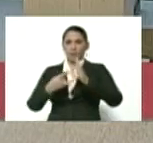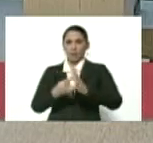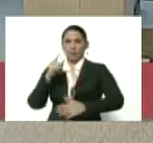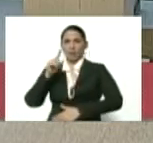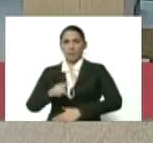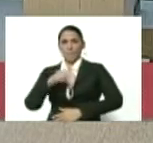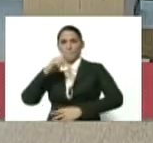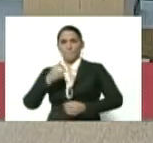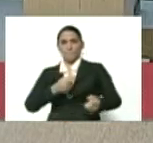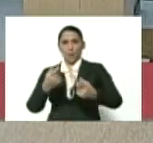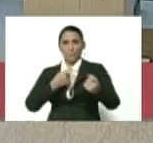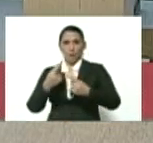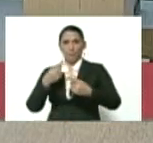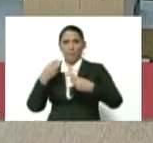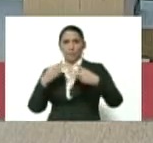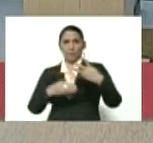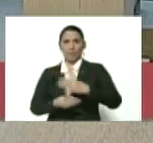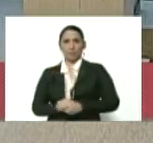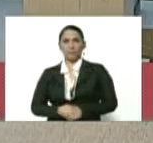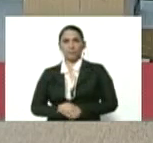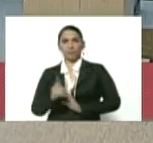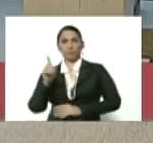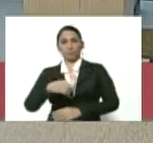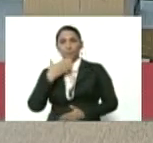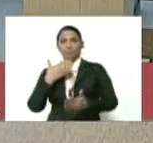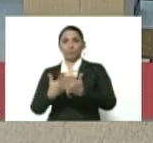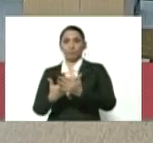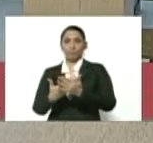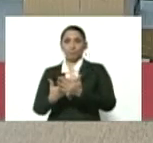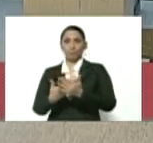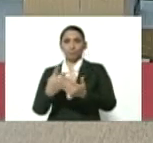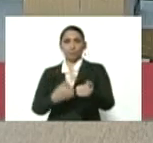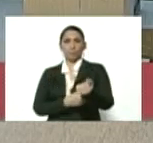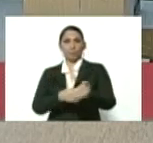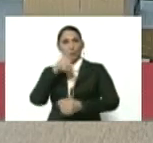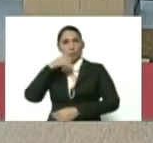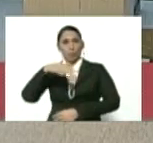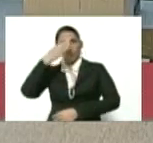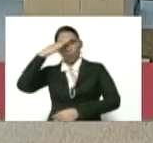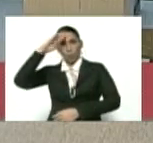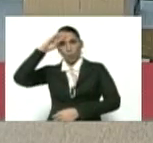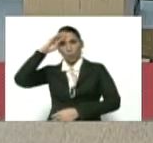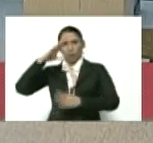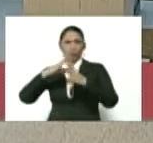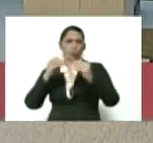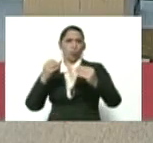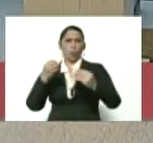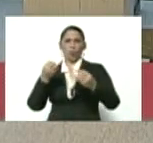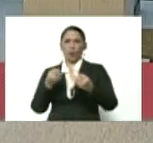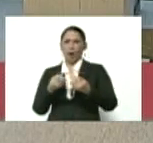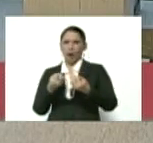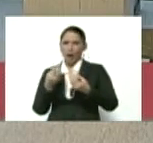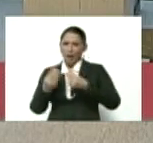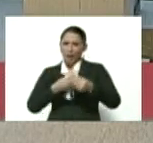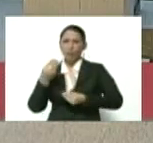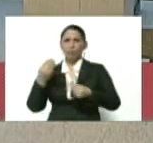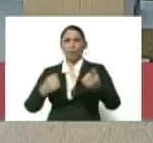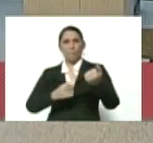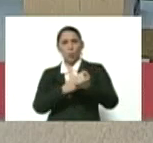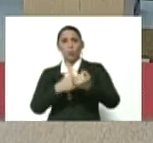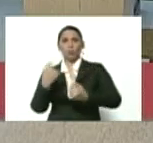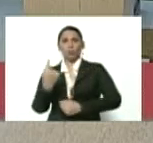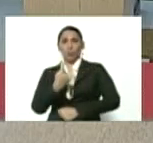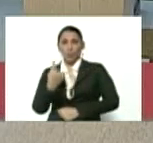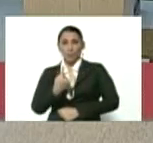en la provisión de insumos. También agradecemos al hermano pueblo de Cuba todo lo que ha sido el apoyo, no solamente